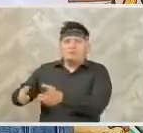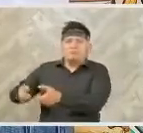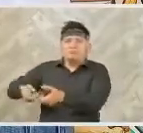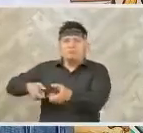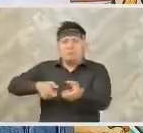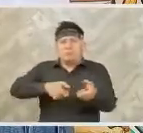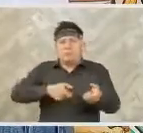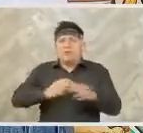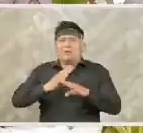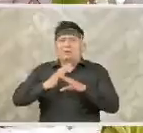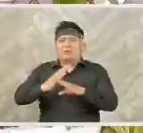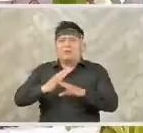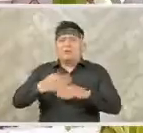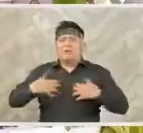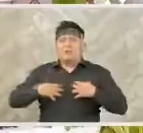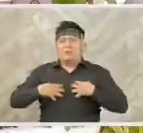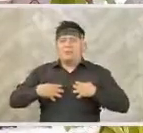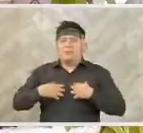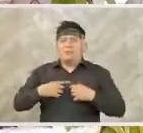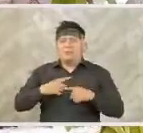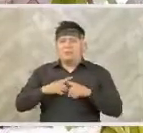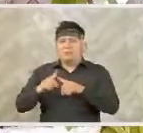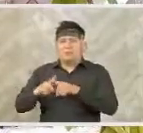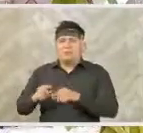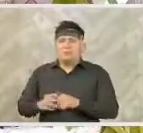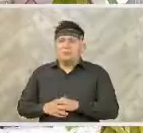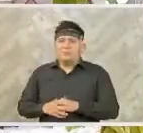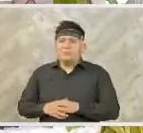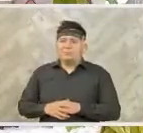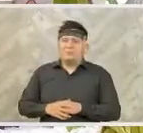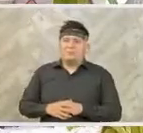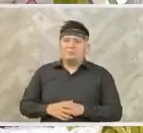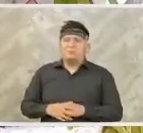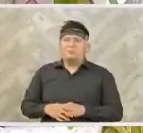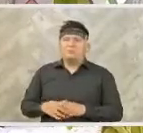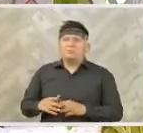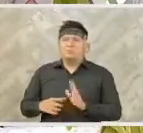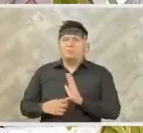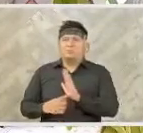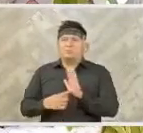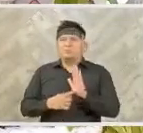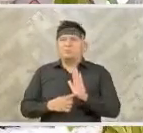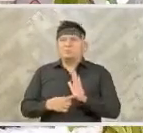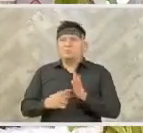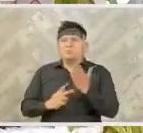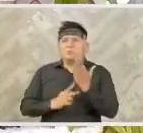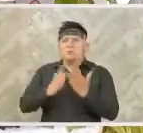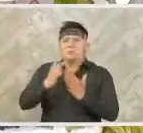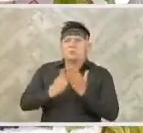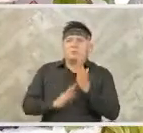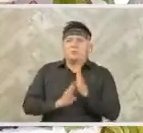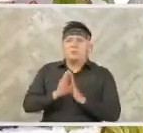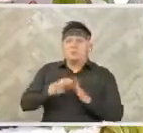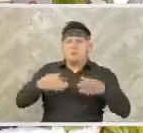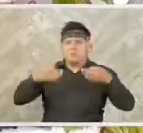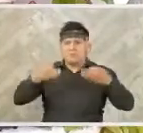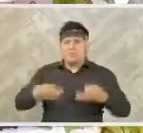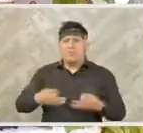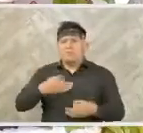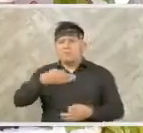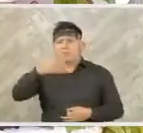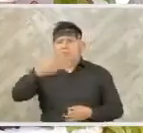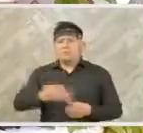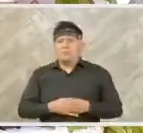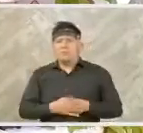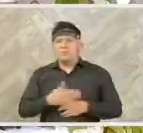entregarle esas herramientas para aumentar su productividad, para que todo eso que hablamos todo el tiempo en el plan de desarrollo se materialice, sea real y lleve